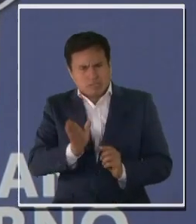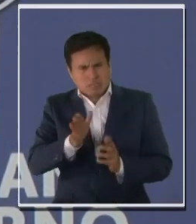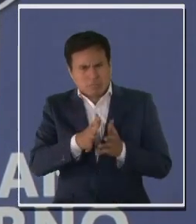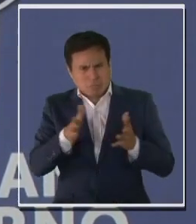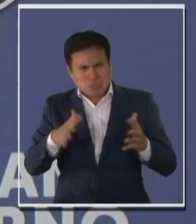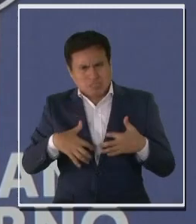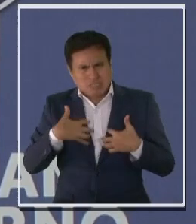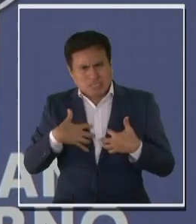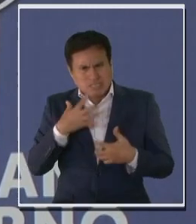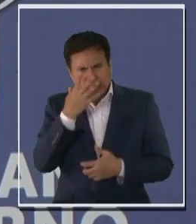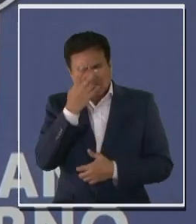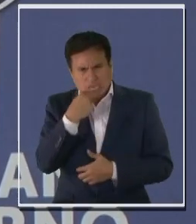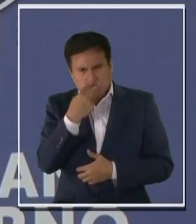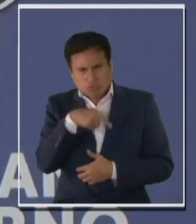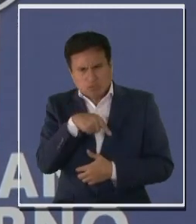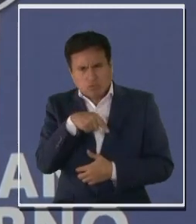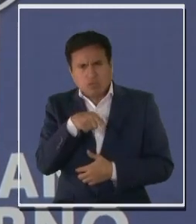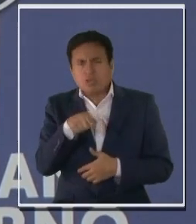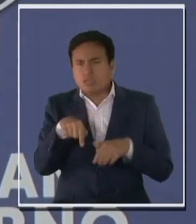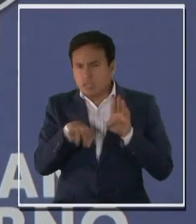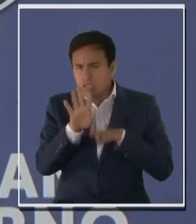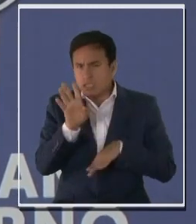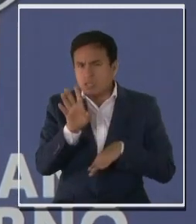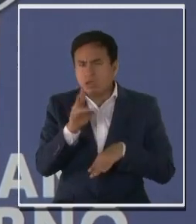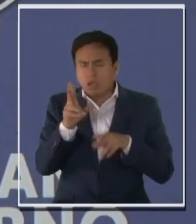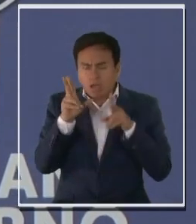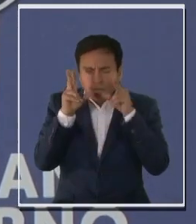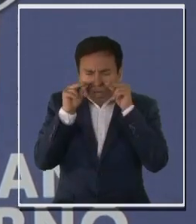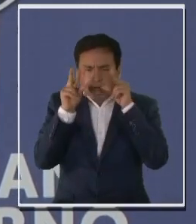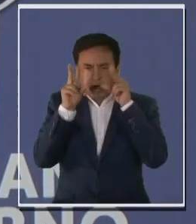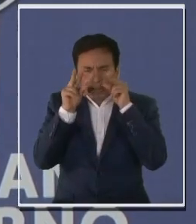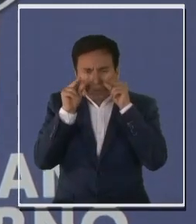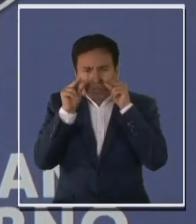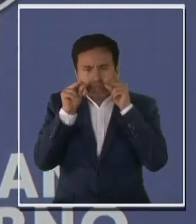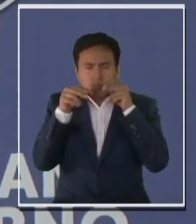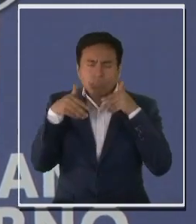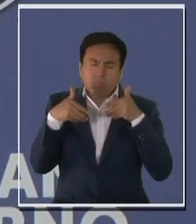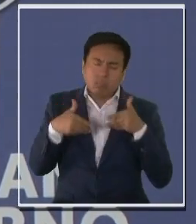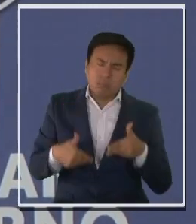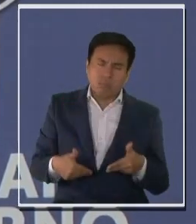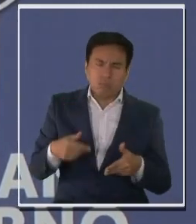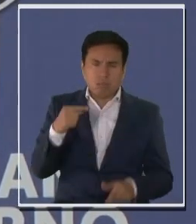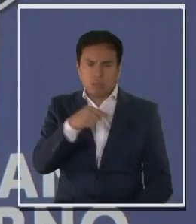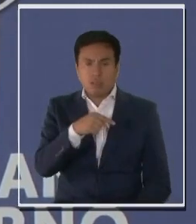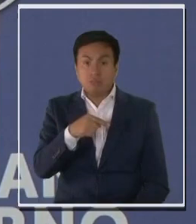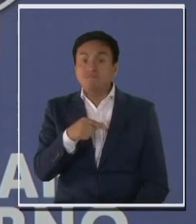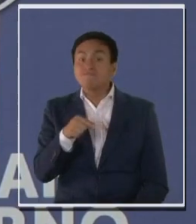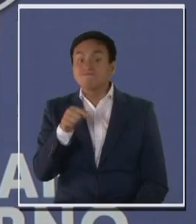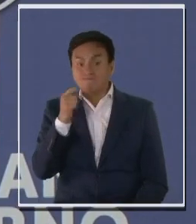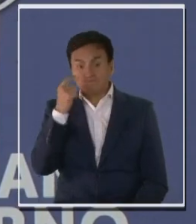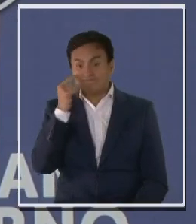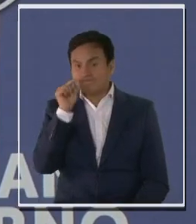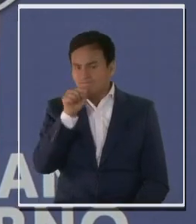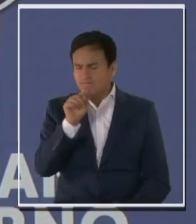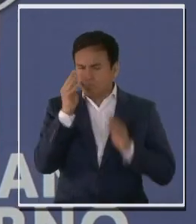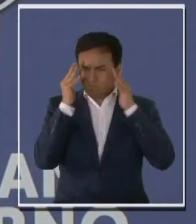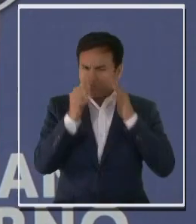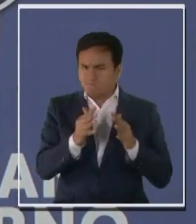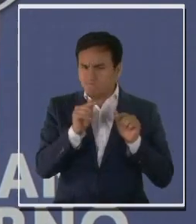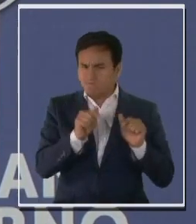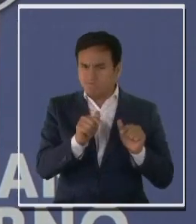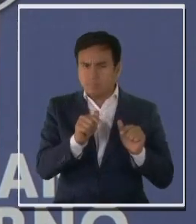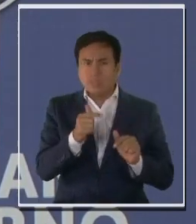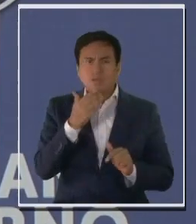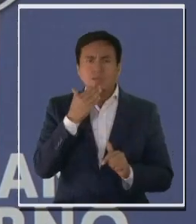muchísima irritación tiene una tendencia a la somnolencia o está decaído hay que prestar particular atención y